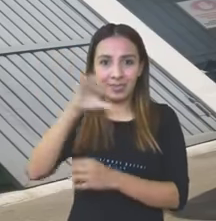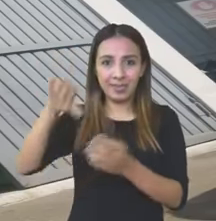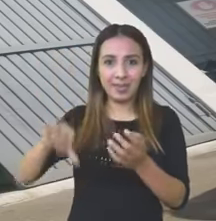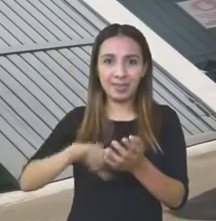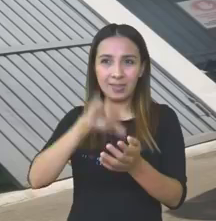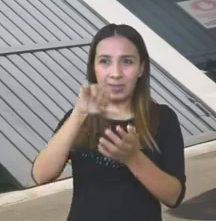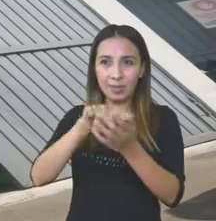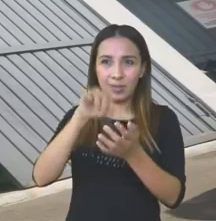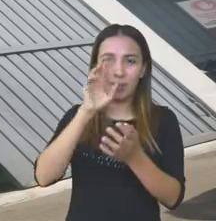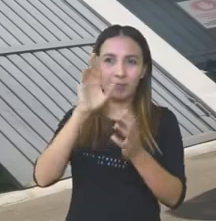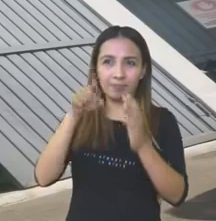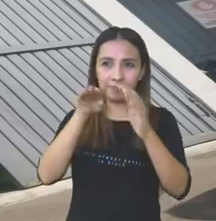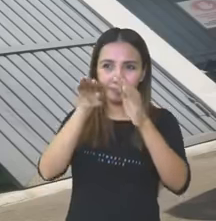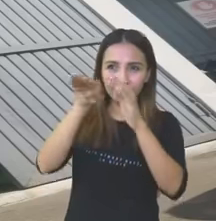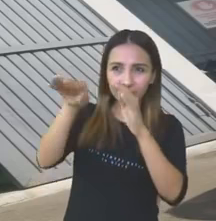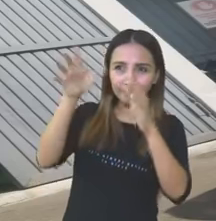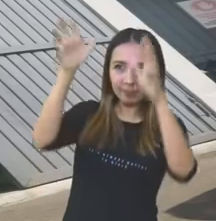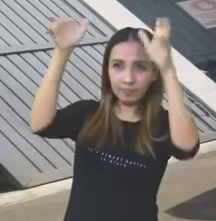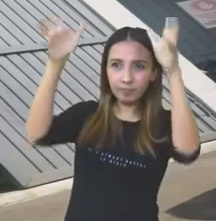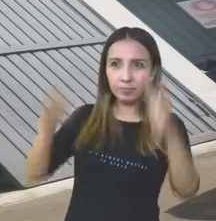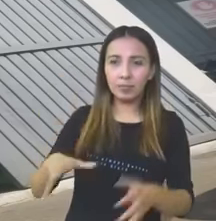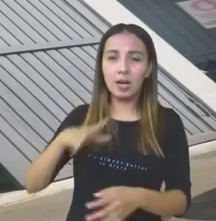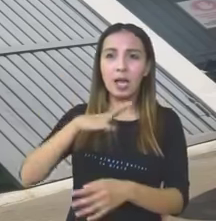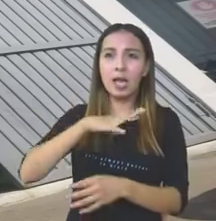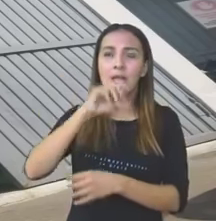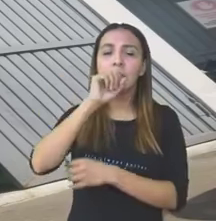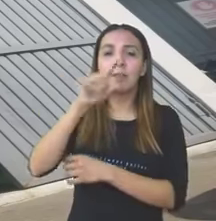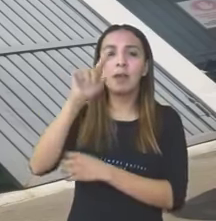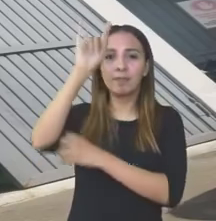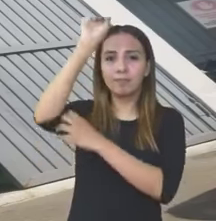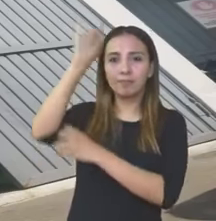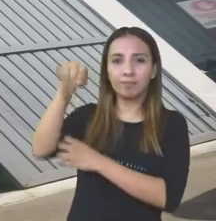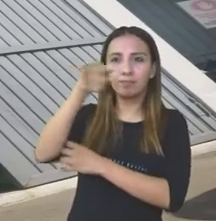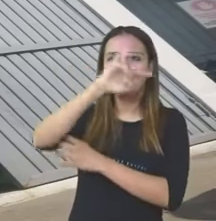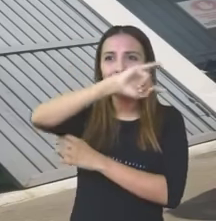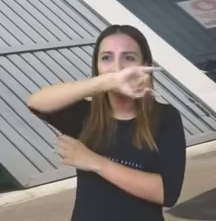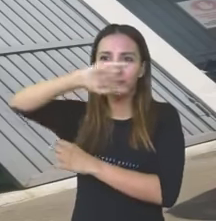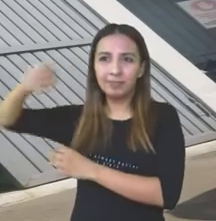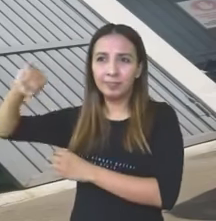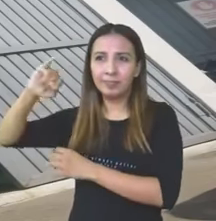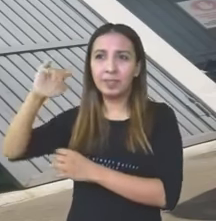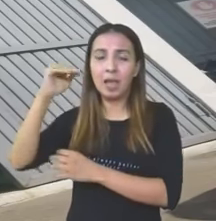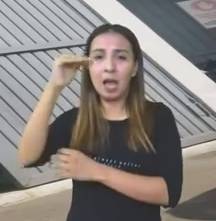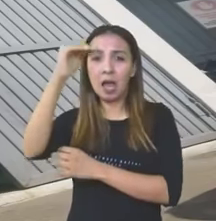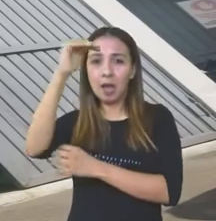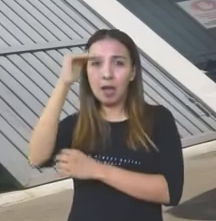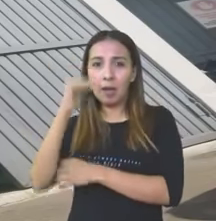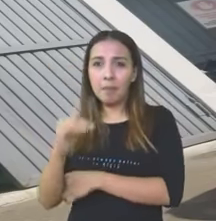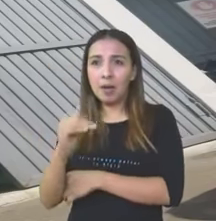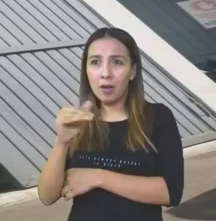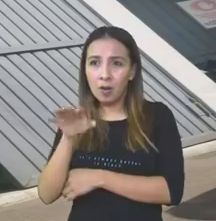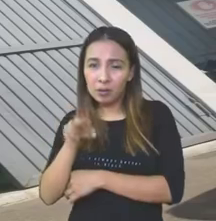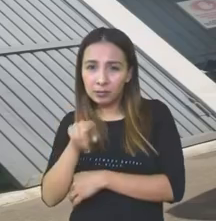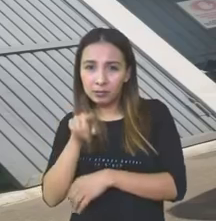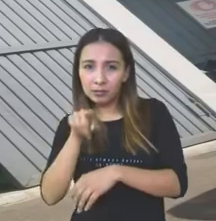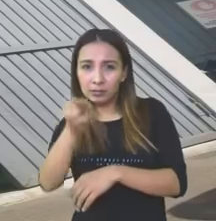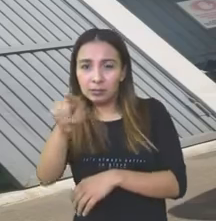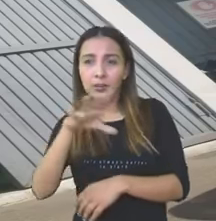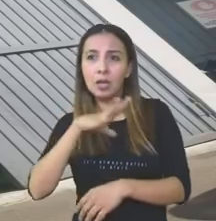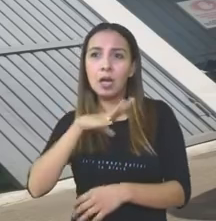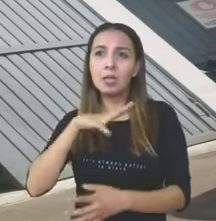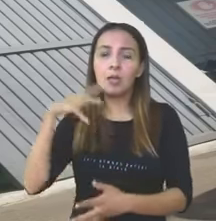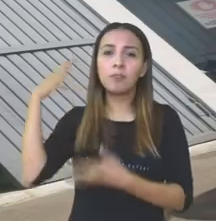de la fotografía, donde están los engomados en color blanco, abajito, exactamente abajito, se ven unas despensas que donó el